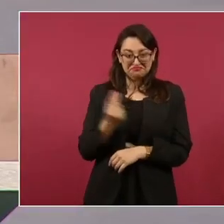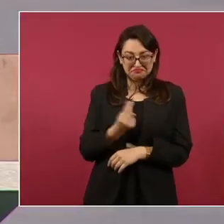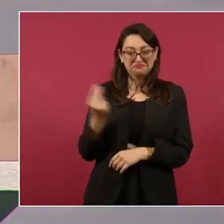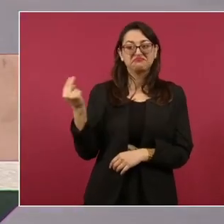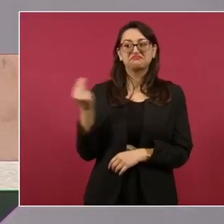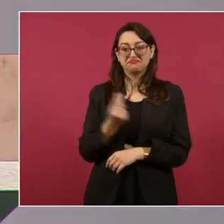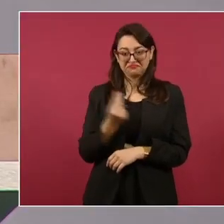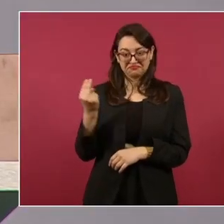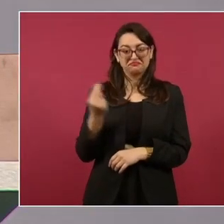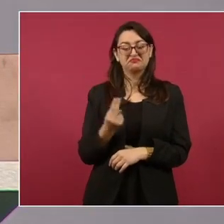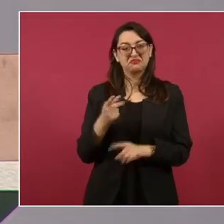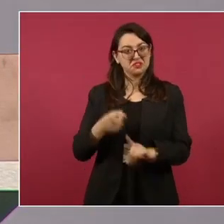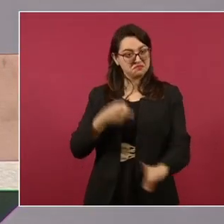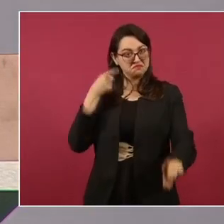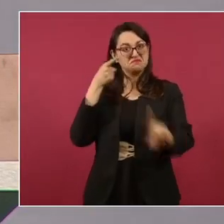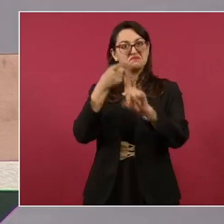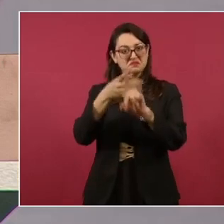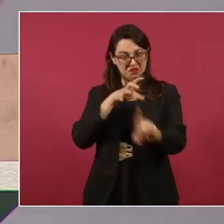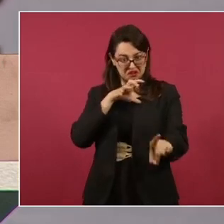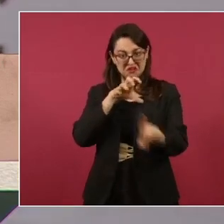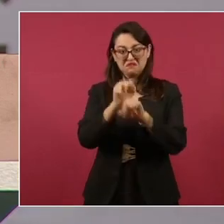La estrategia del general